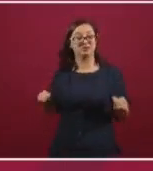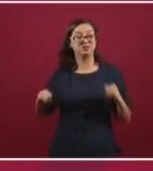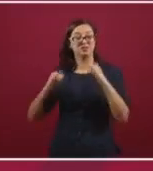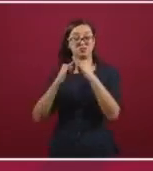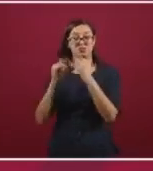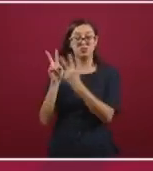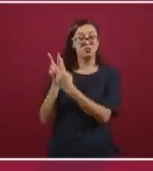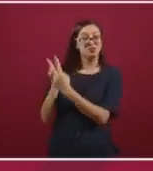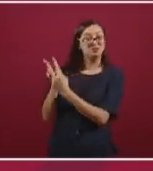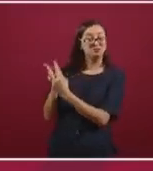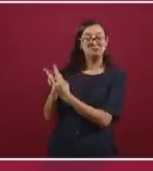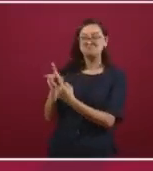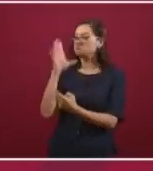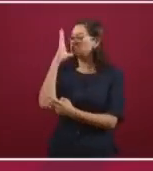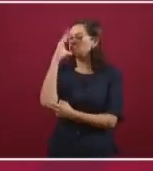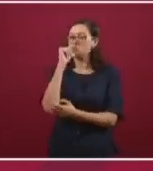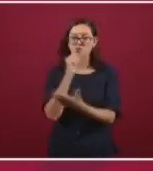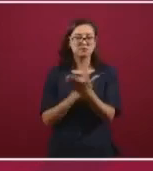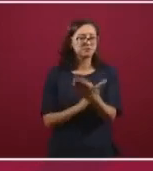participar, estaban